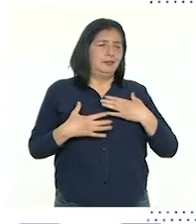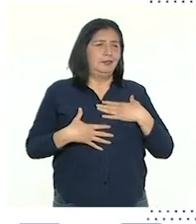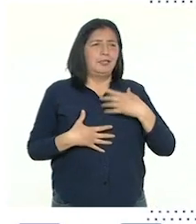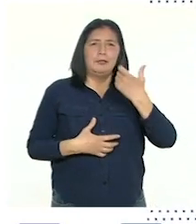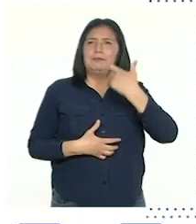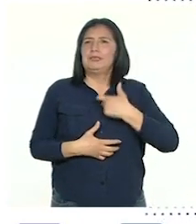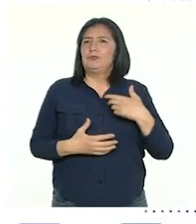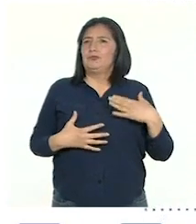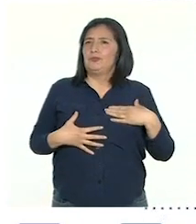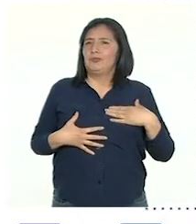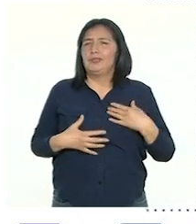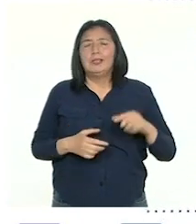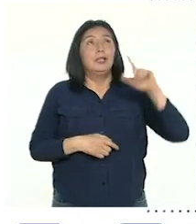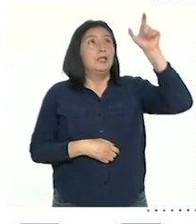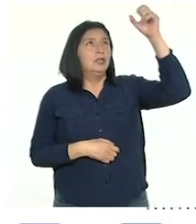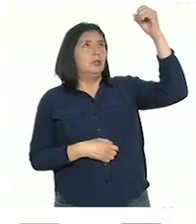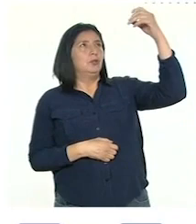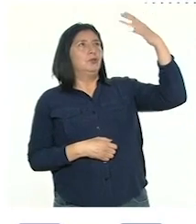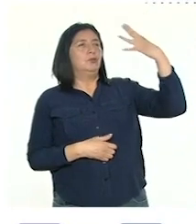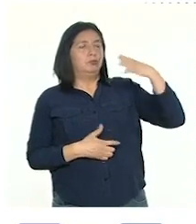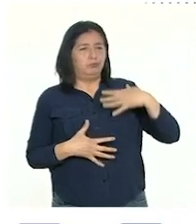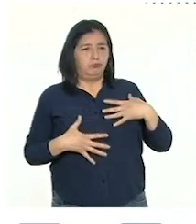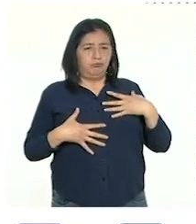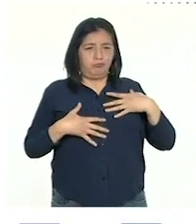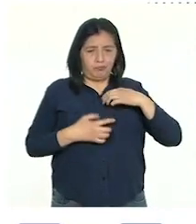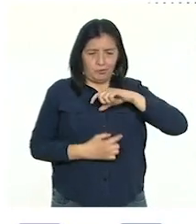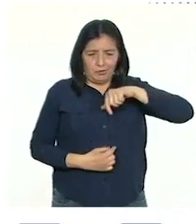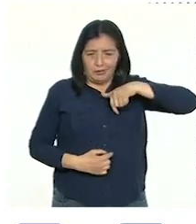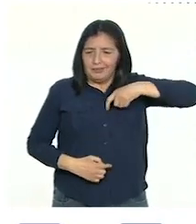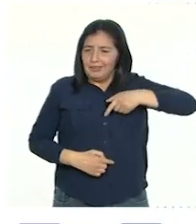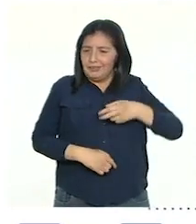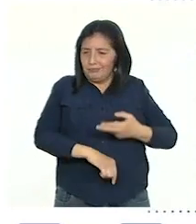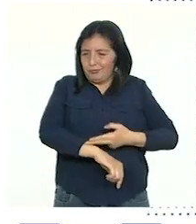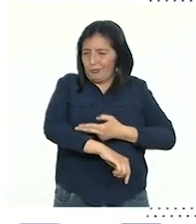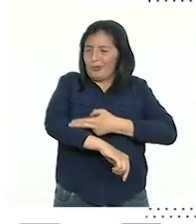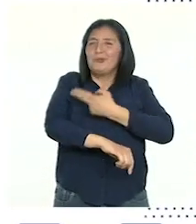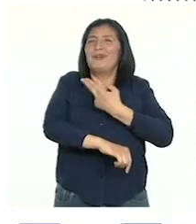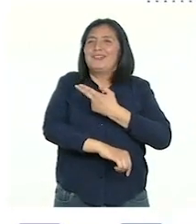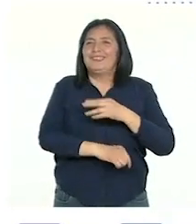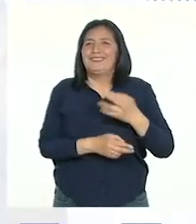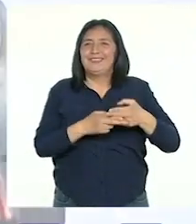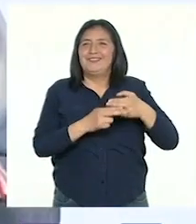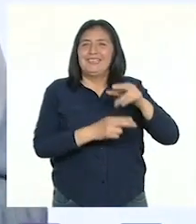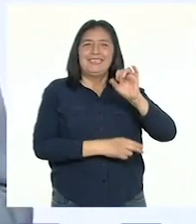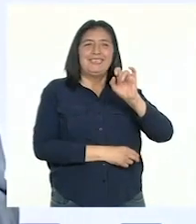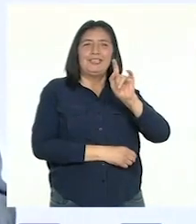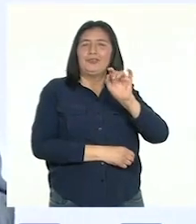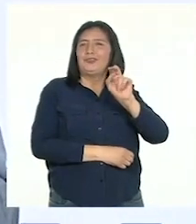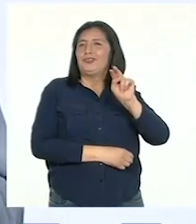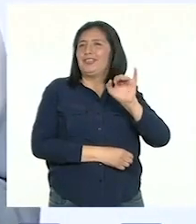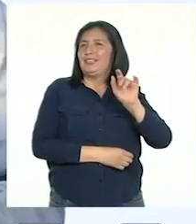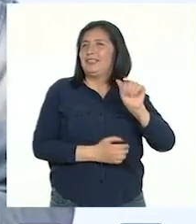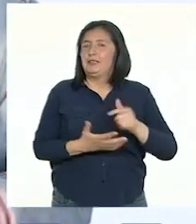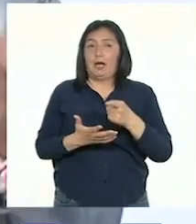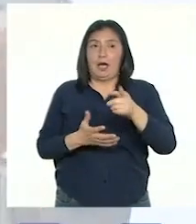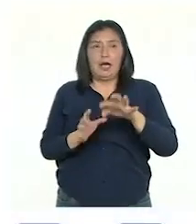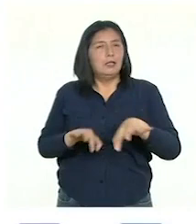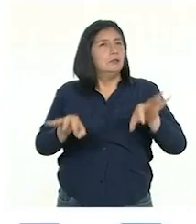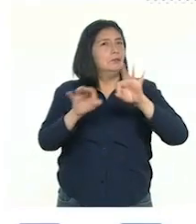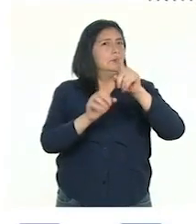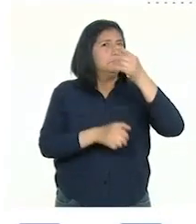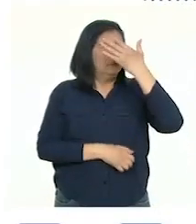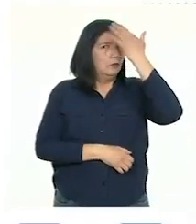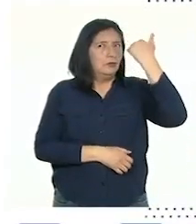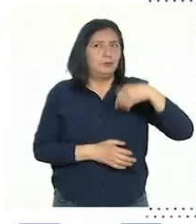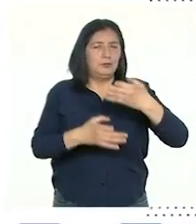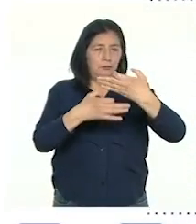las personas. La luz del sol estimula la producción de hormonas como la serotonina. Muy importante, no olvides elaborar tu